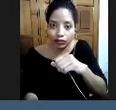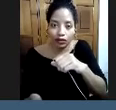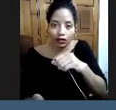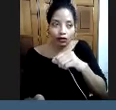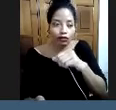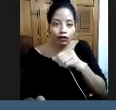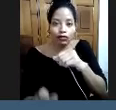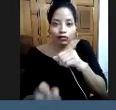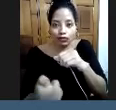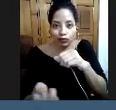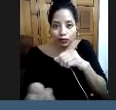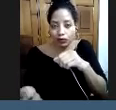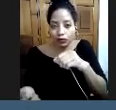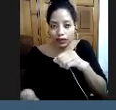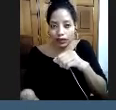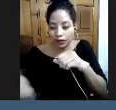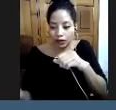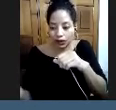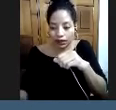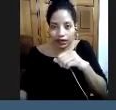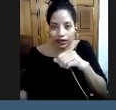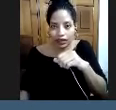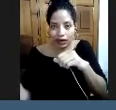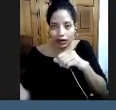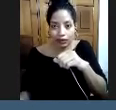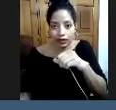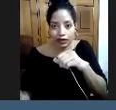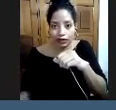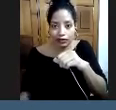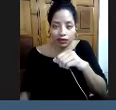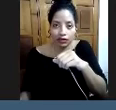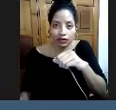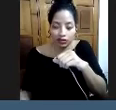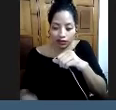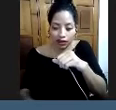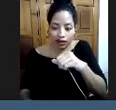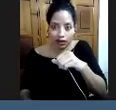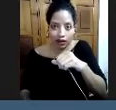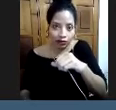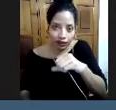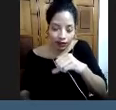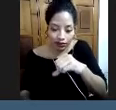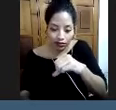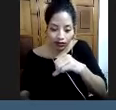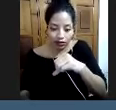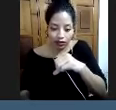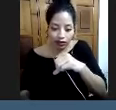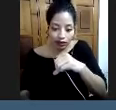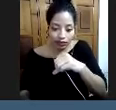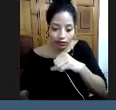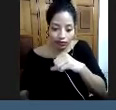comentarios o sus preguntitas para cualquiera de las compañeras y el compañero que nos está acompañando,